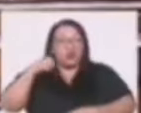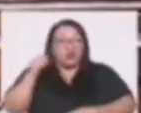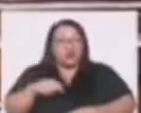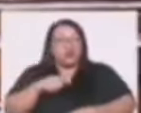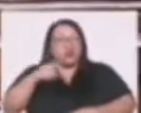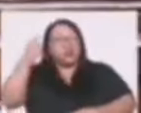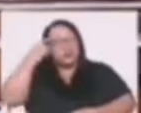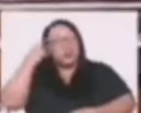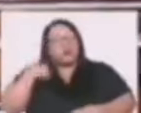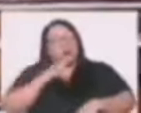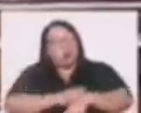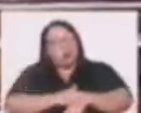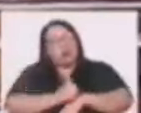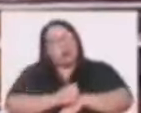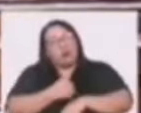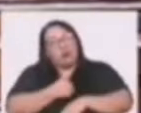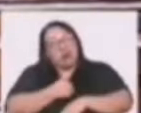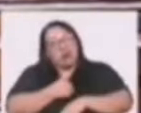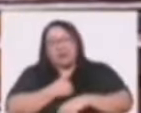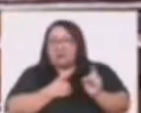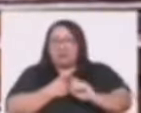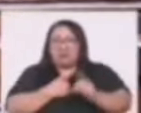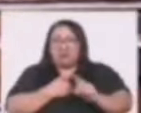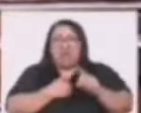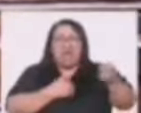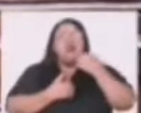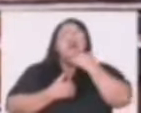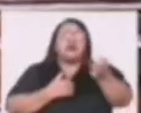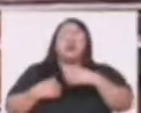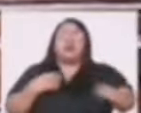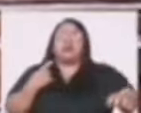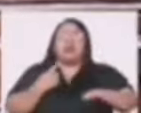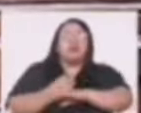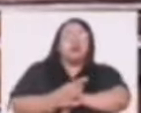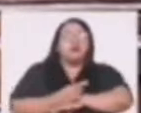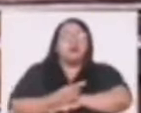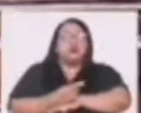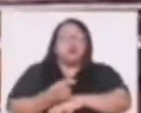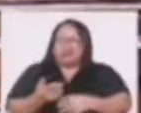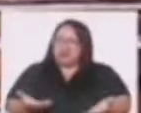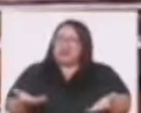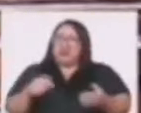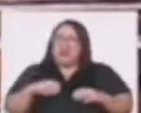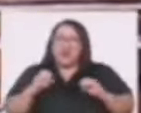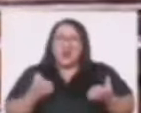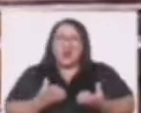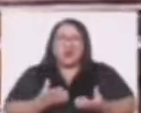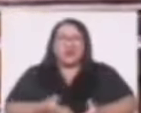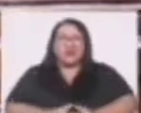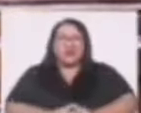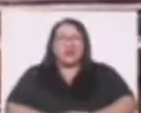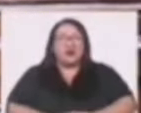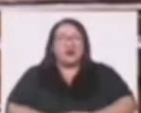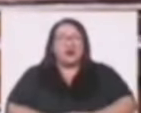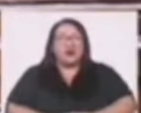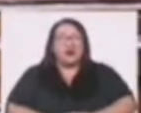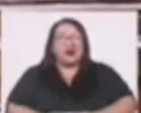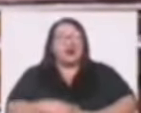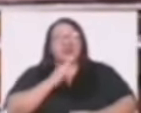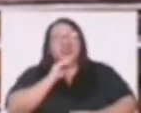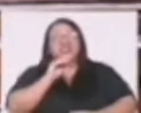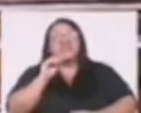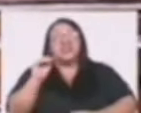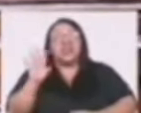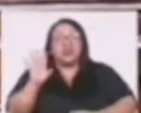haga un mea culpa, no han encontrado mejor decisión que ir a denunciar con ofensas institucionales, inclusive